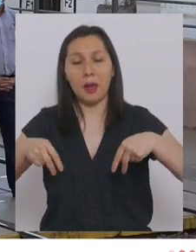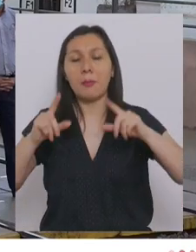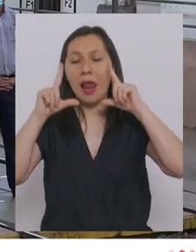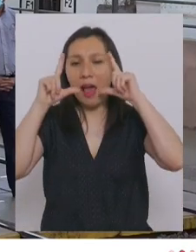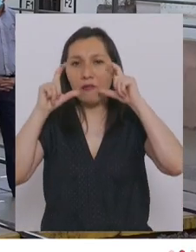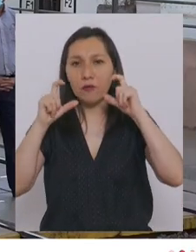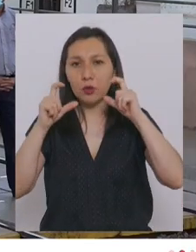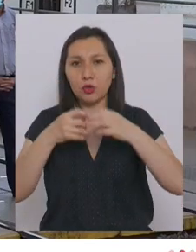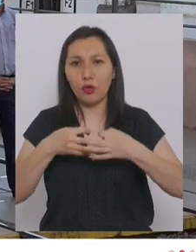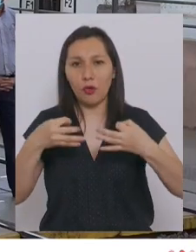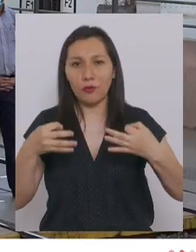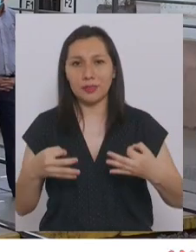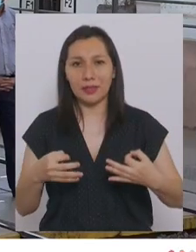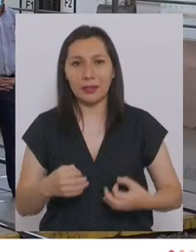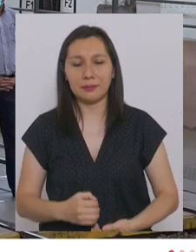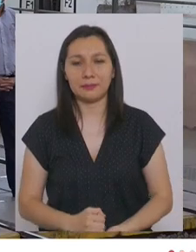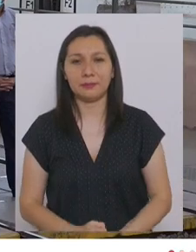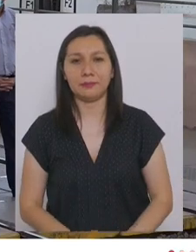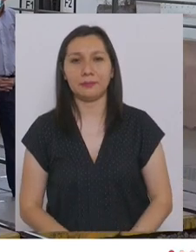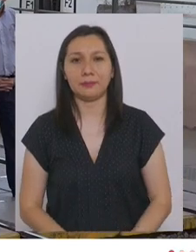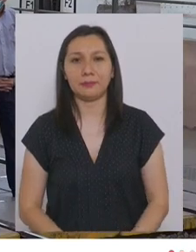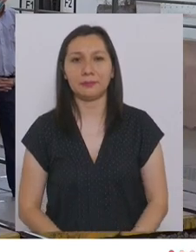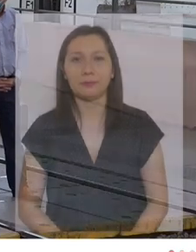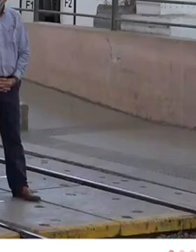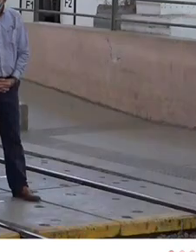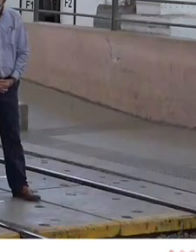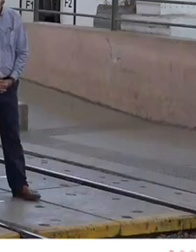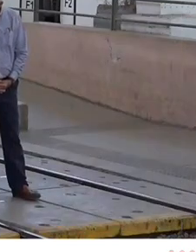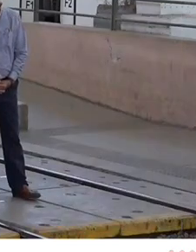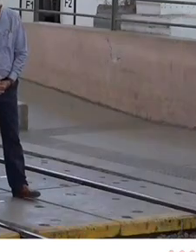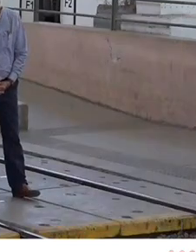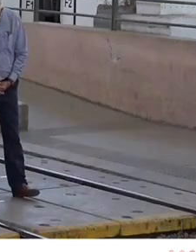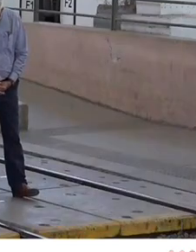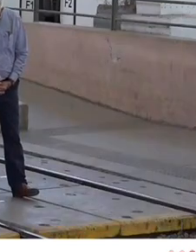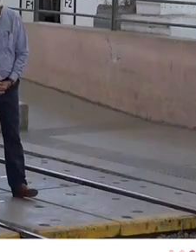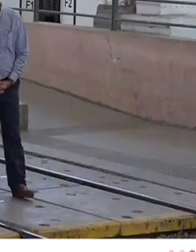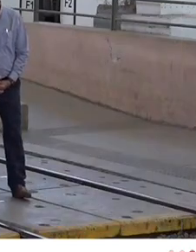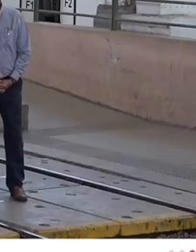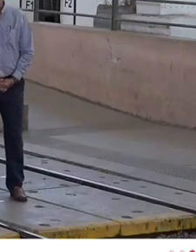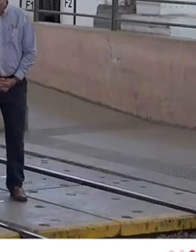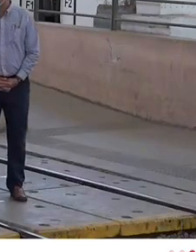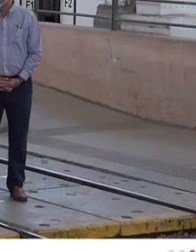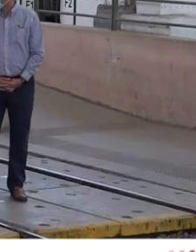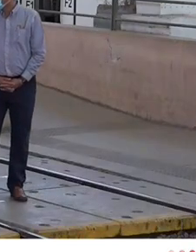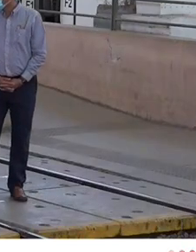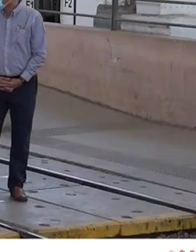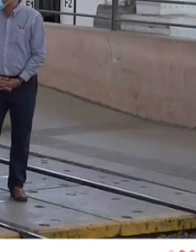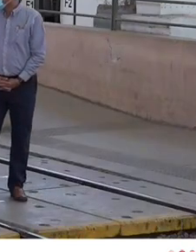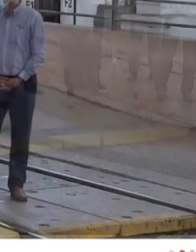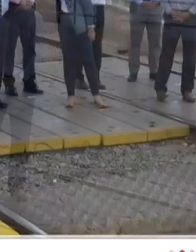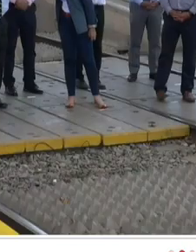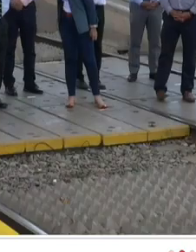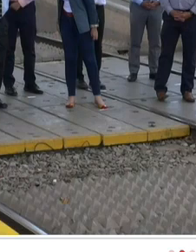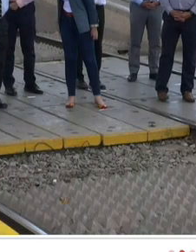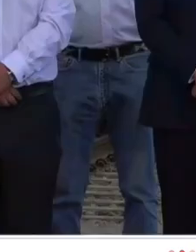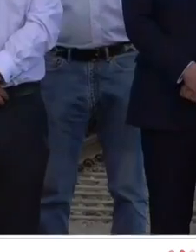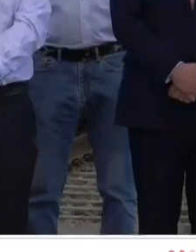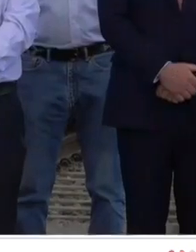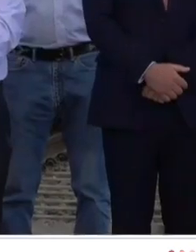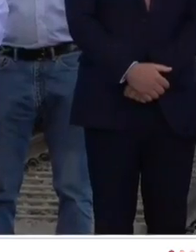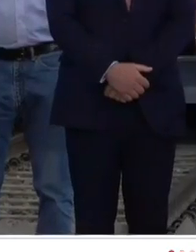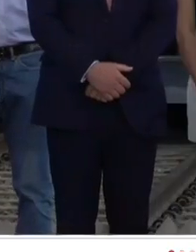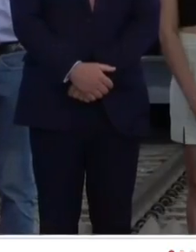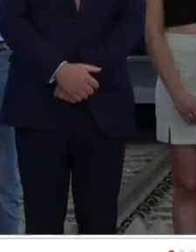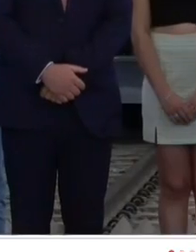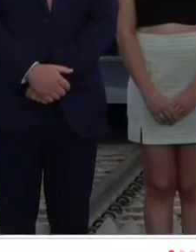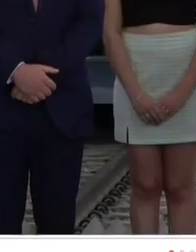la fotografía oficial. Bien, ahí el presidente Piñera entonces haciendo ese balance, refiriéndose también a aspectos de la contingencia, hablando